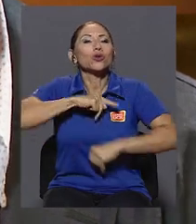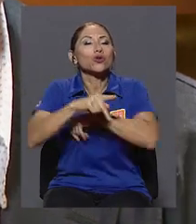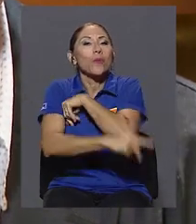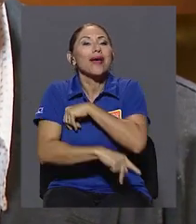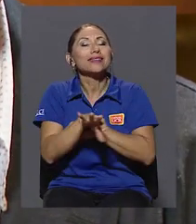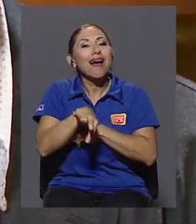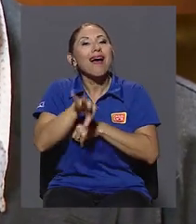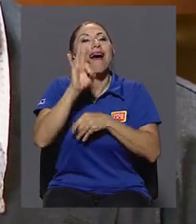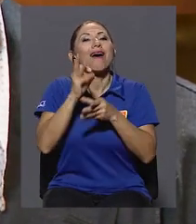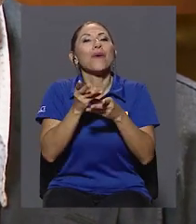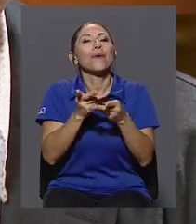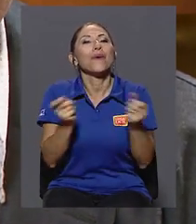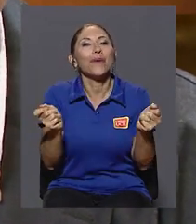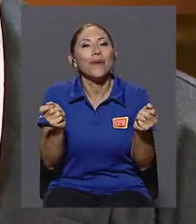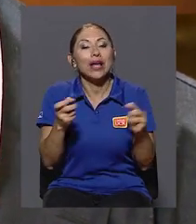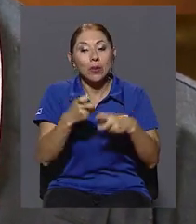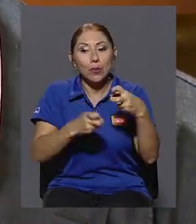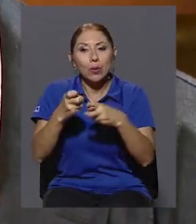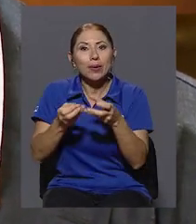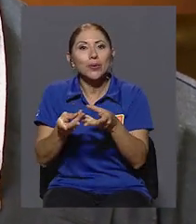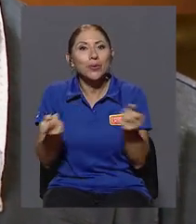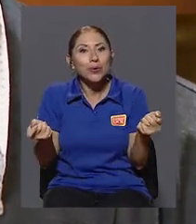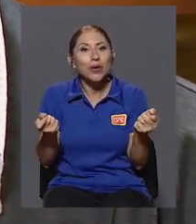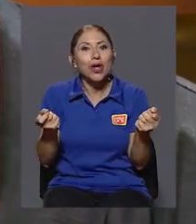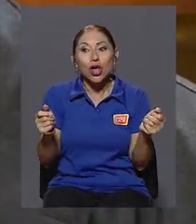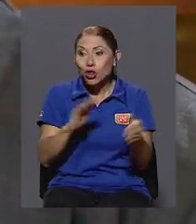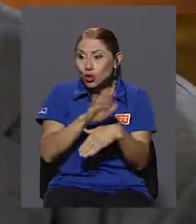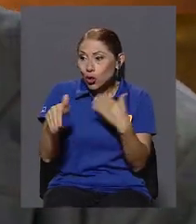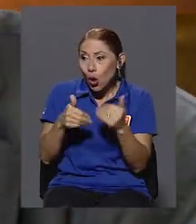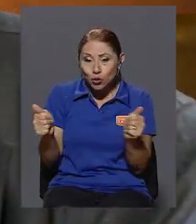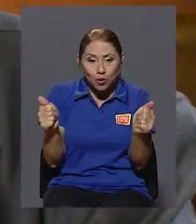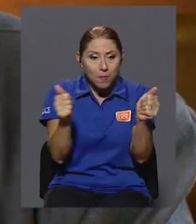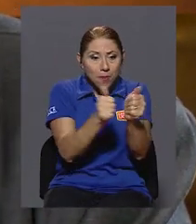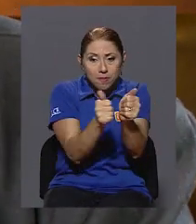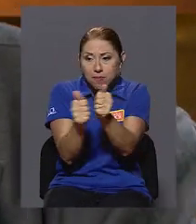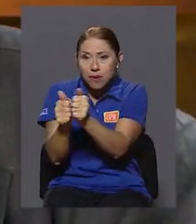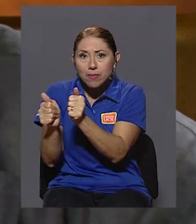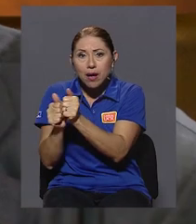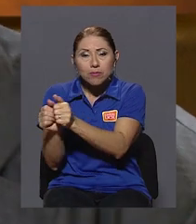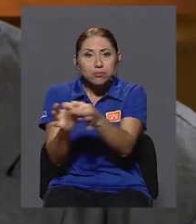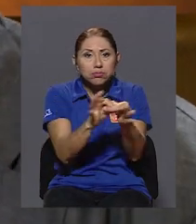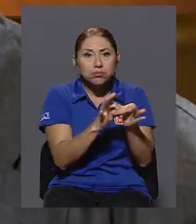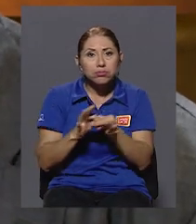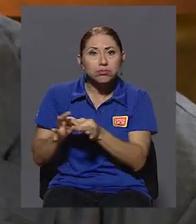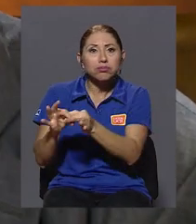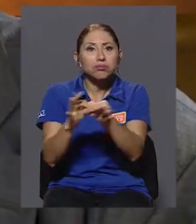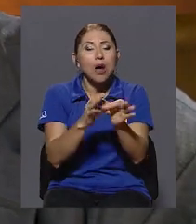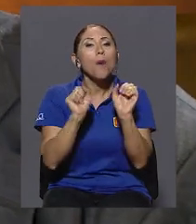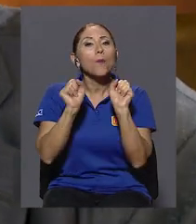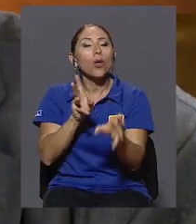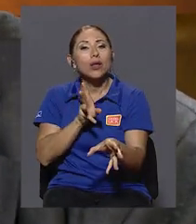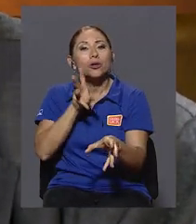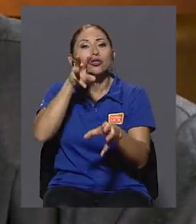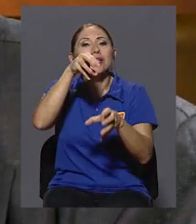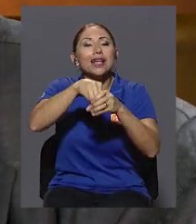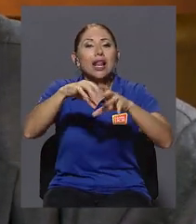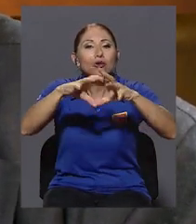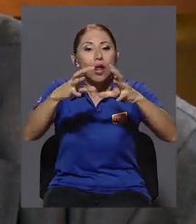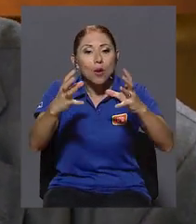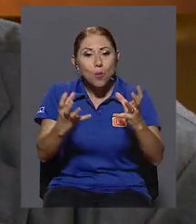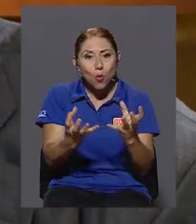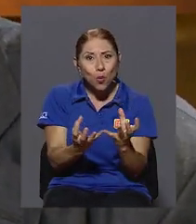a tantos problemas que tenemos y de forma articulada poder integrarnos a un mundo que hasta ahora nos reserva un lugar